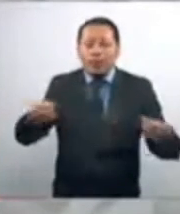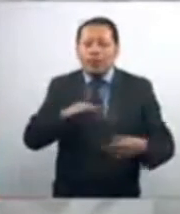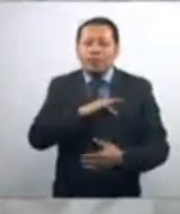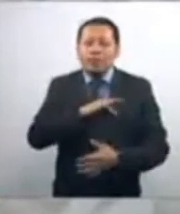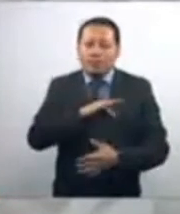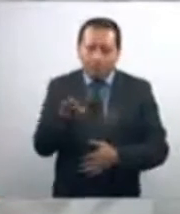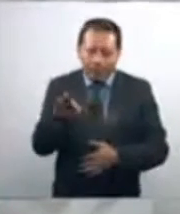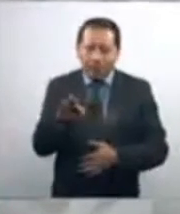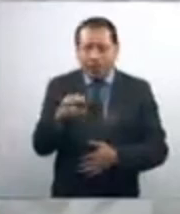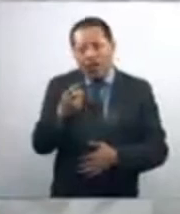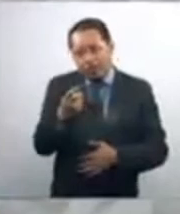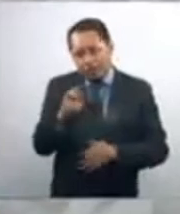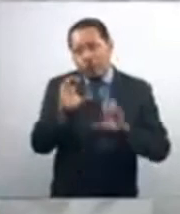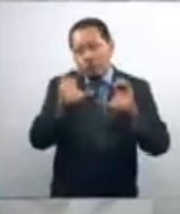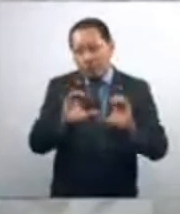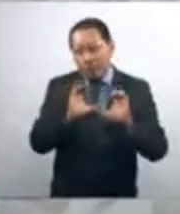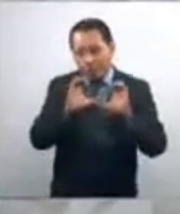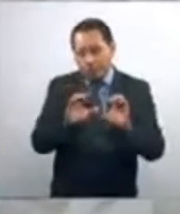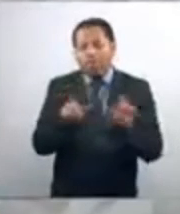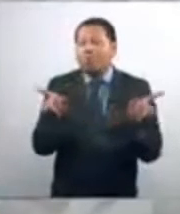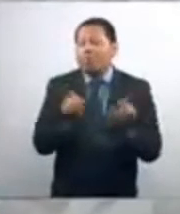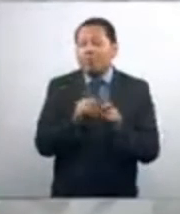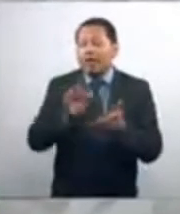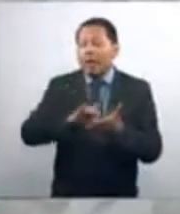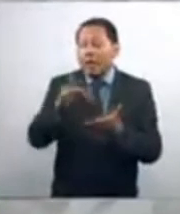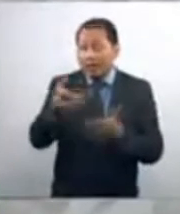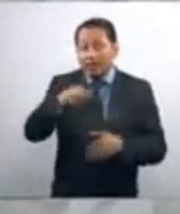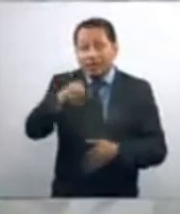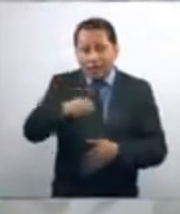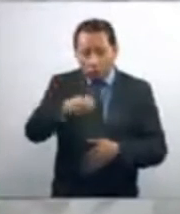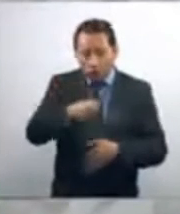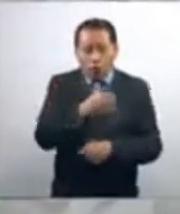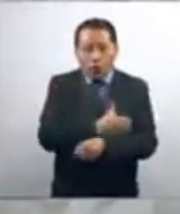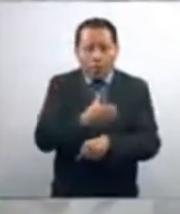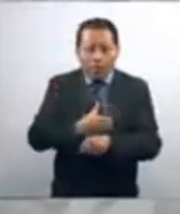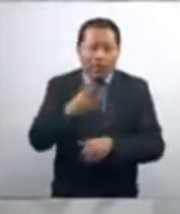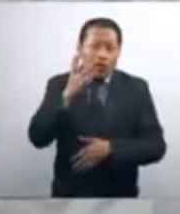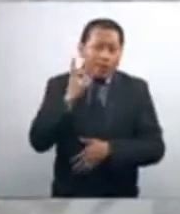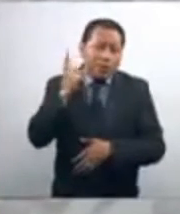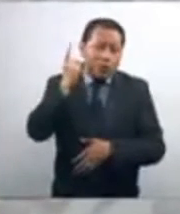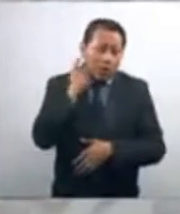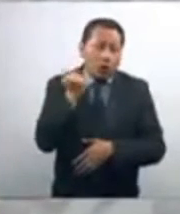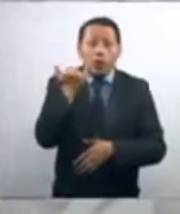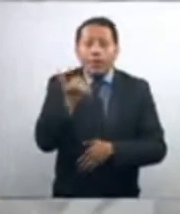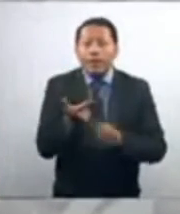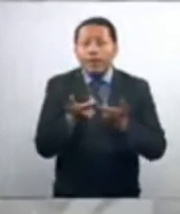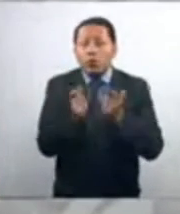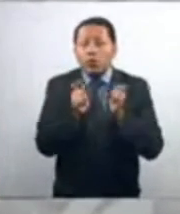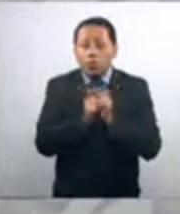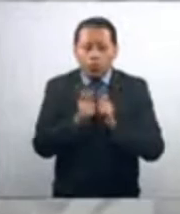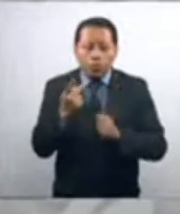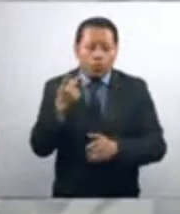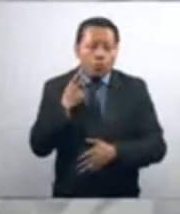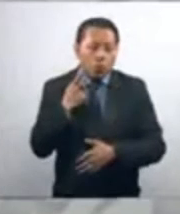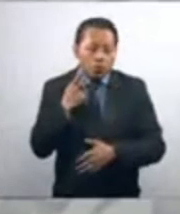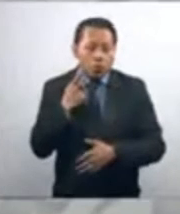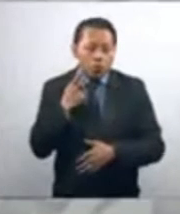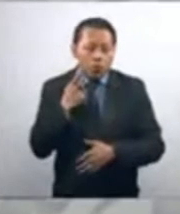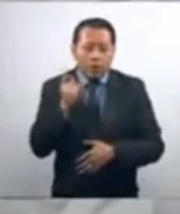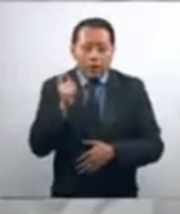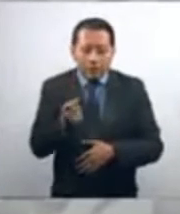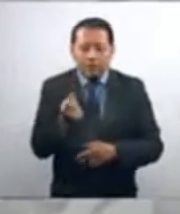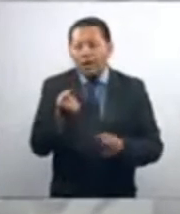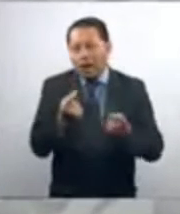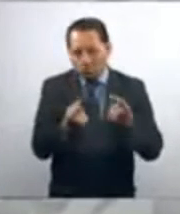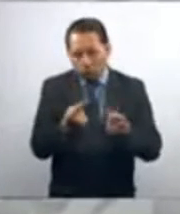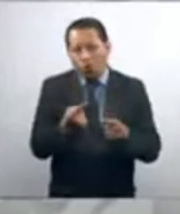gracias. Saludo a todas y a todos mis compañeros de la Cámara de Diputados y del partido que están